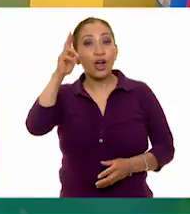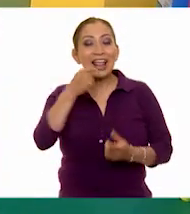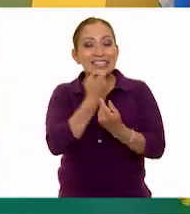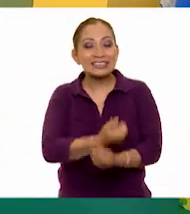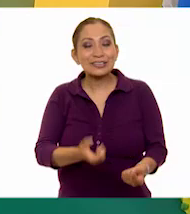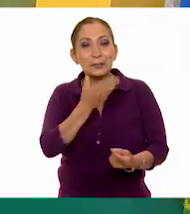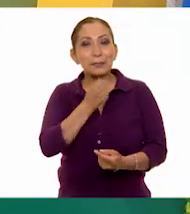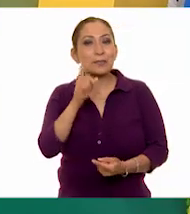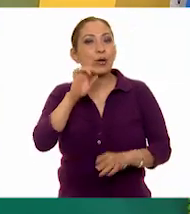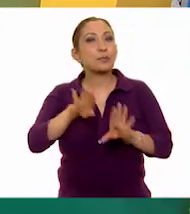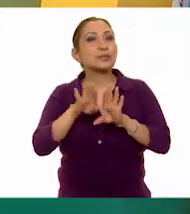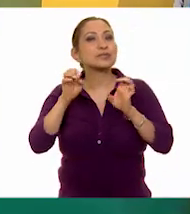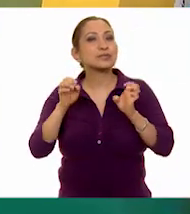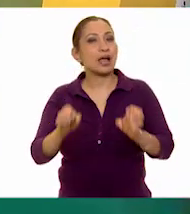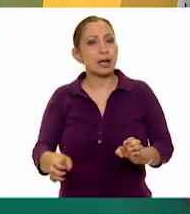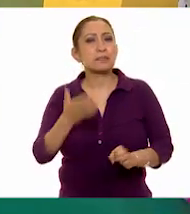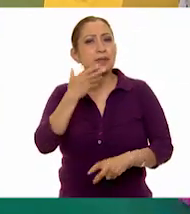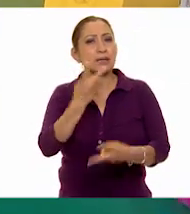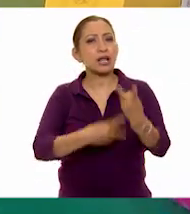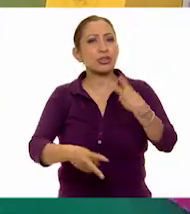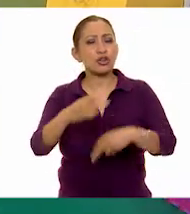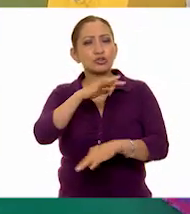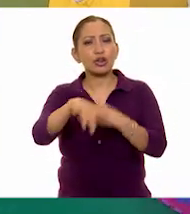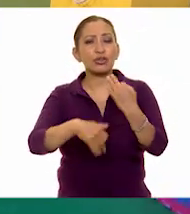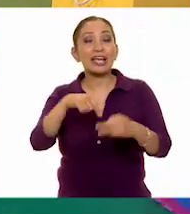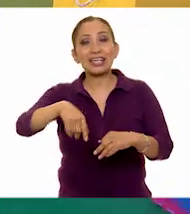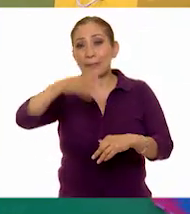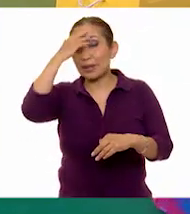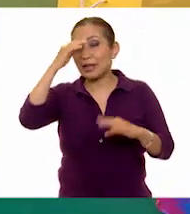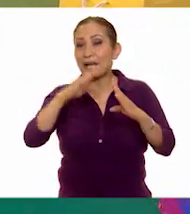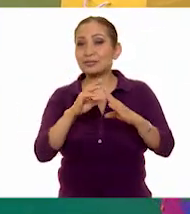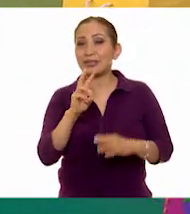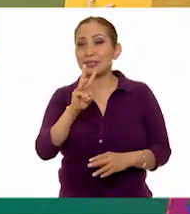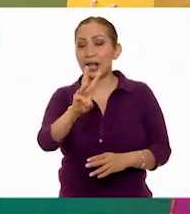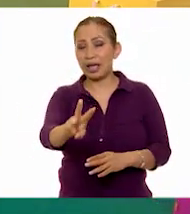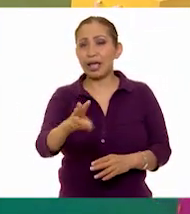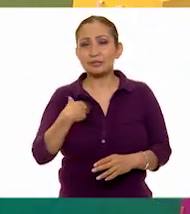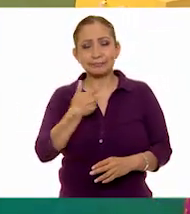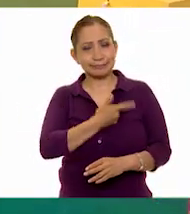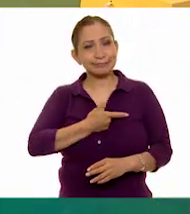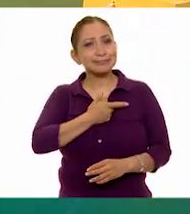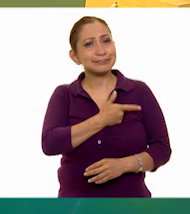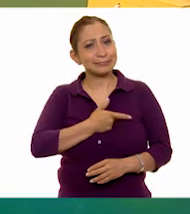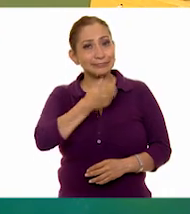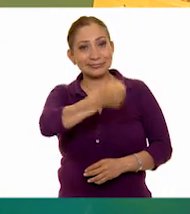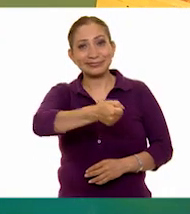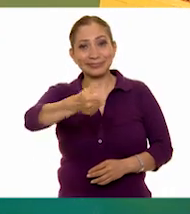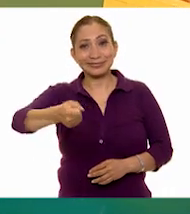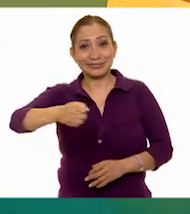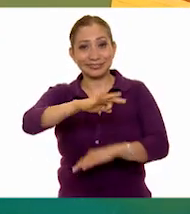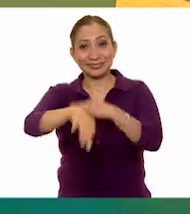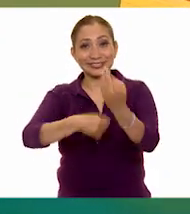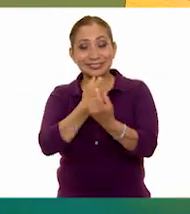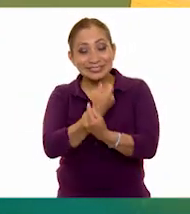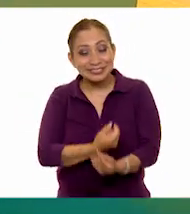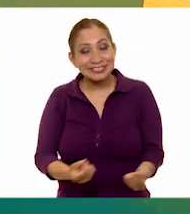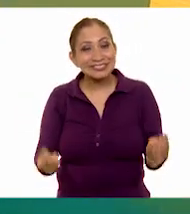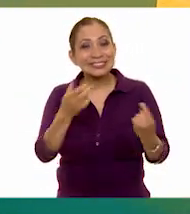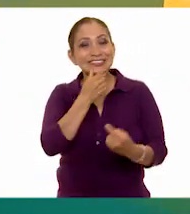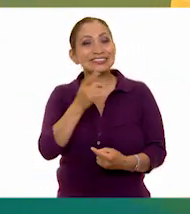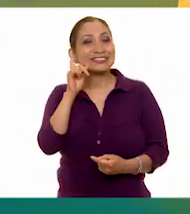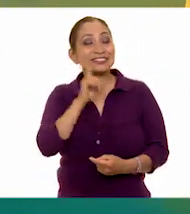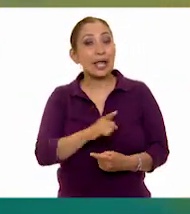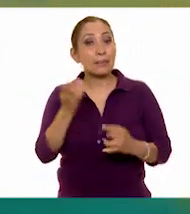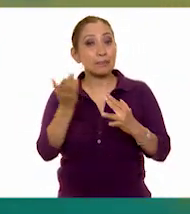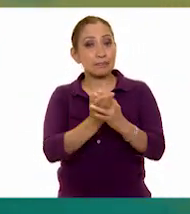¡Niñas y niños! ¿Cómo están? Bienvenidas y bienvenidos a Aprendo en Casa 3. Me da muchísimo gusto saludar a todas las niñas y niños del